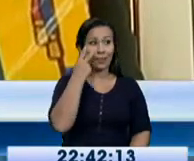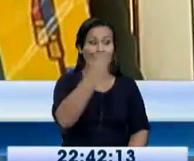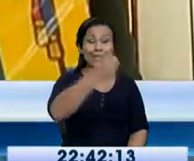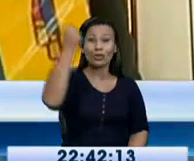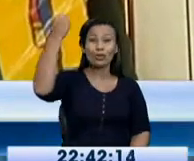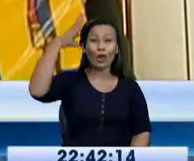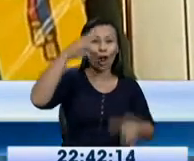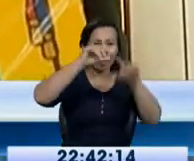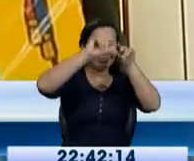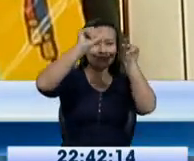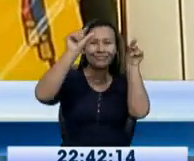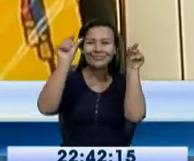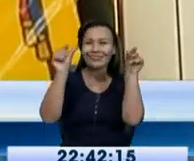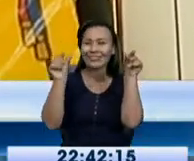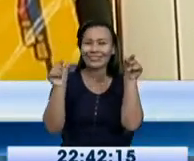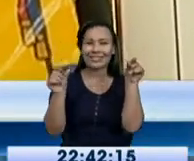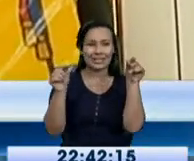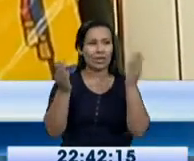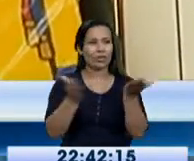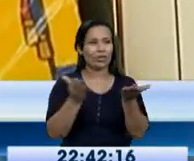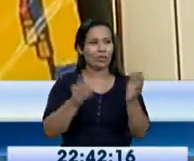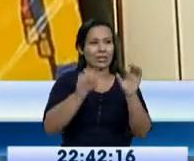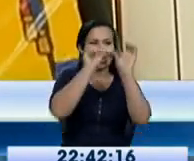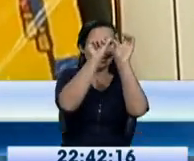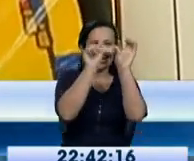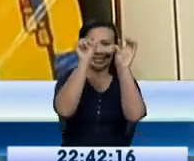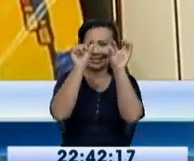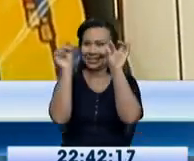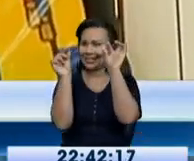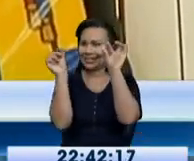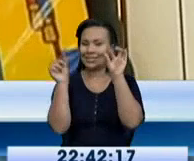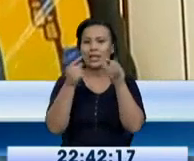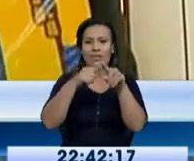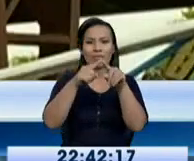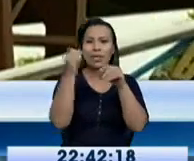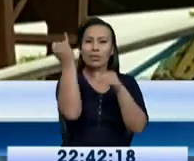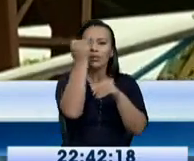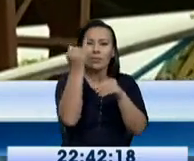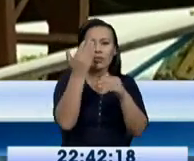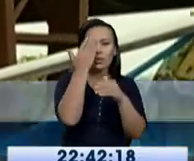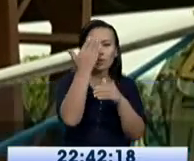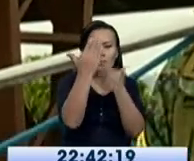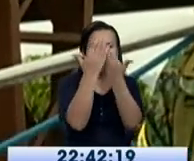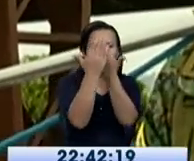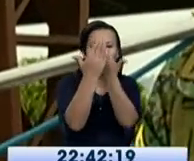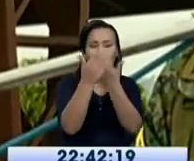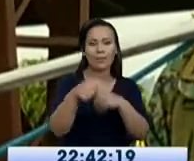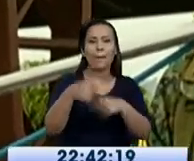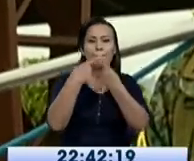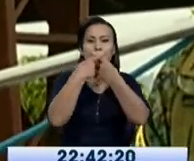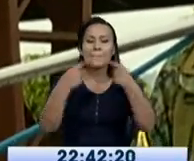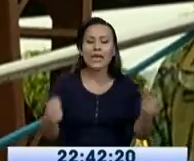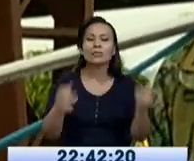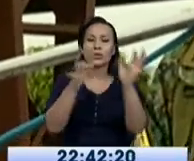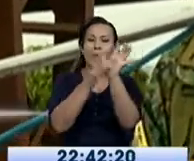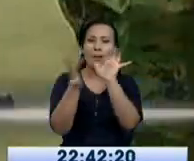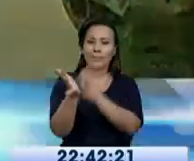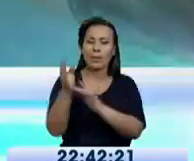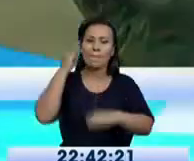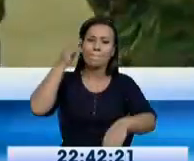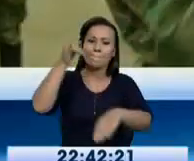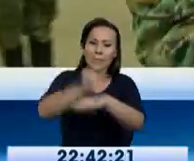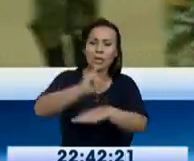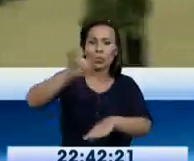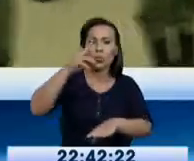de la elíptica en que se hallen los signos correspondientes a los meses memorables de marzo, abril, mayo y junio.